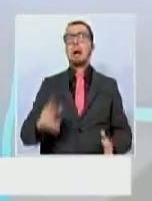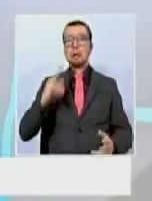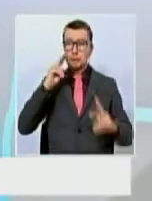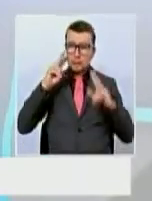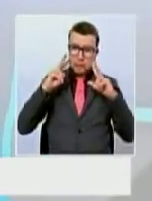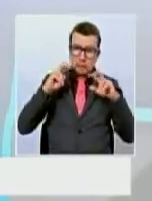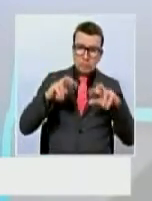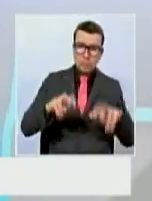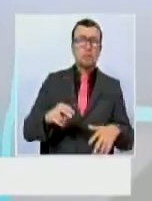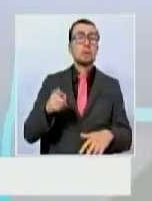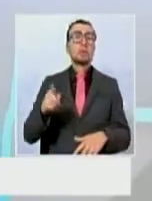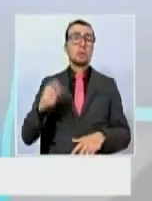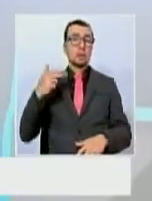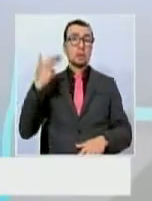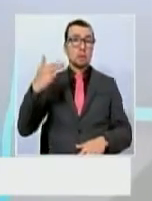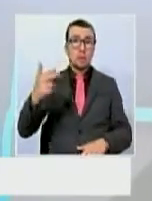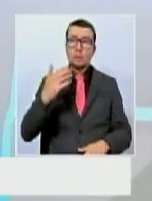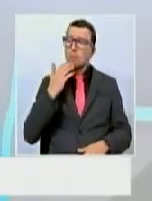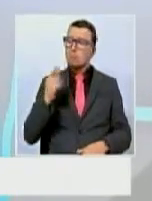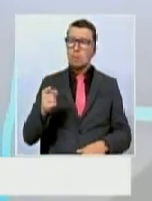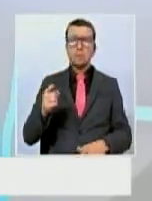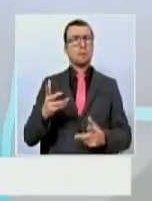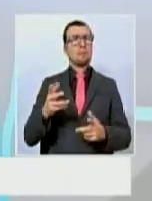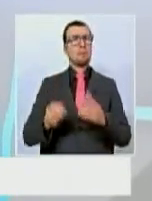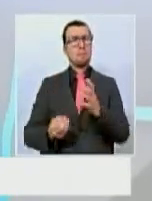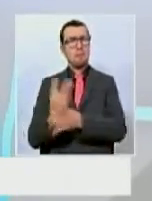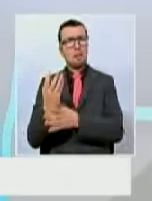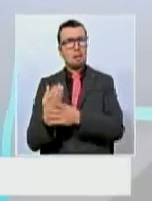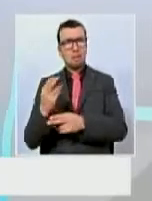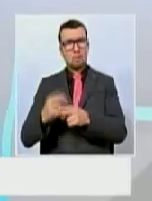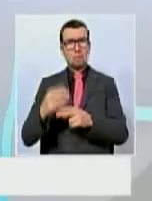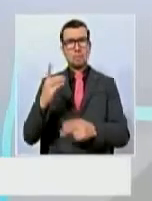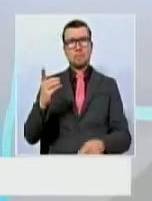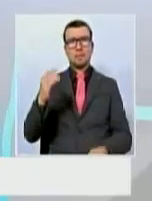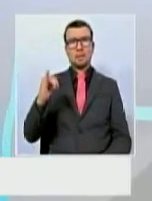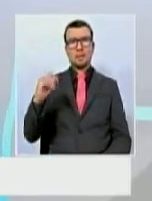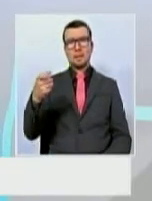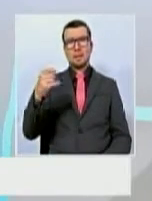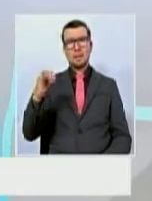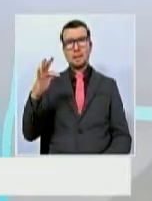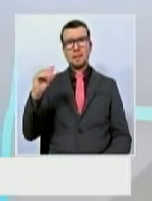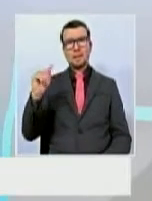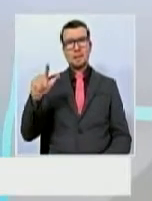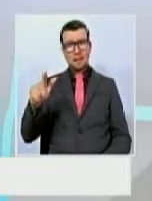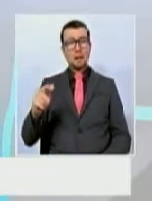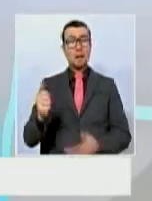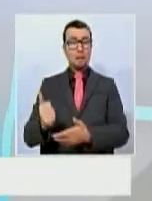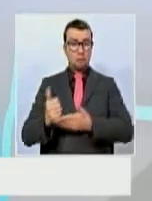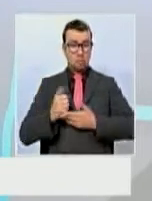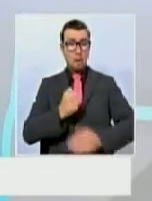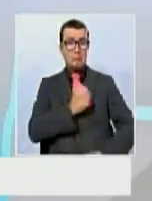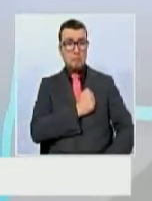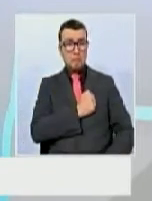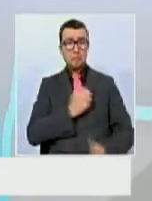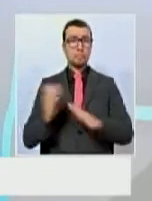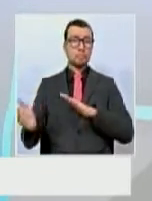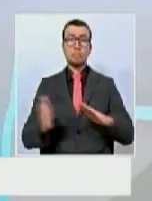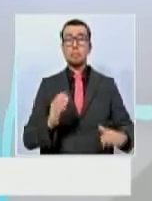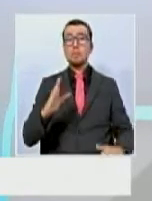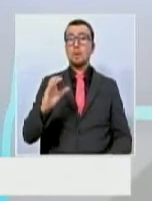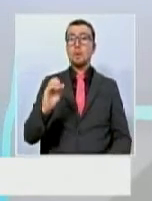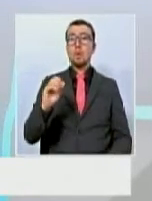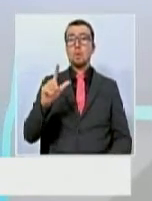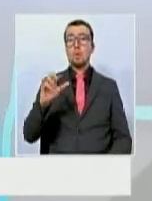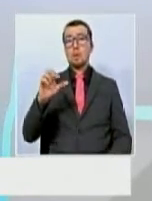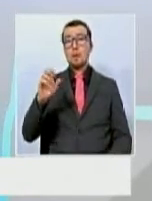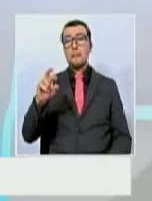salió el digital, que es una planta que se llama digitales, que es para problemas cardíacos. El colpermín para los problemas de